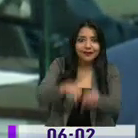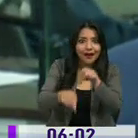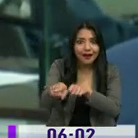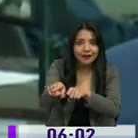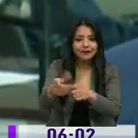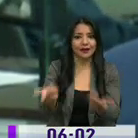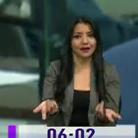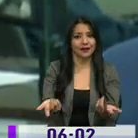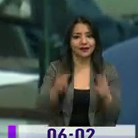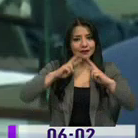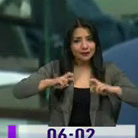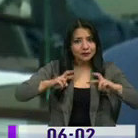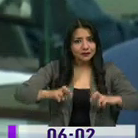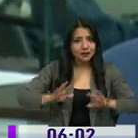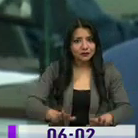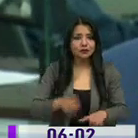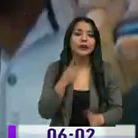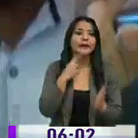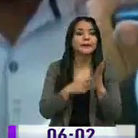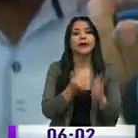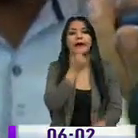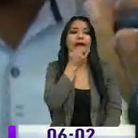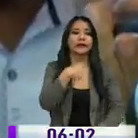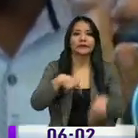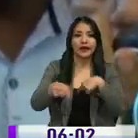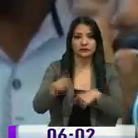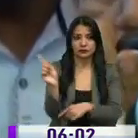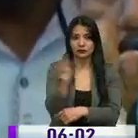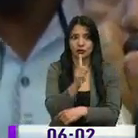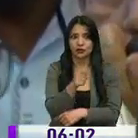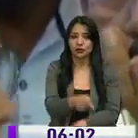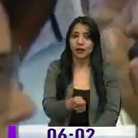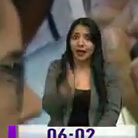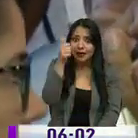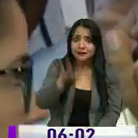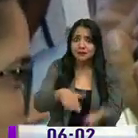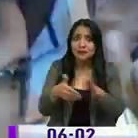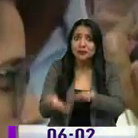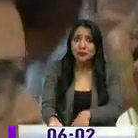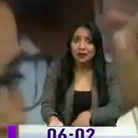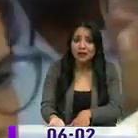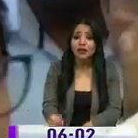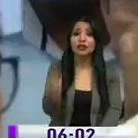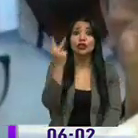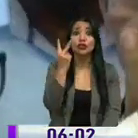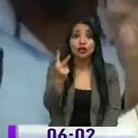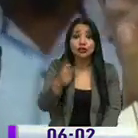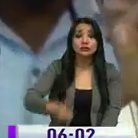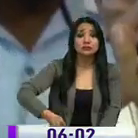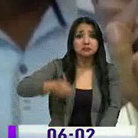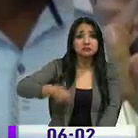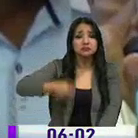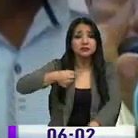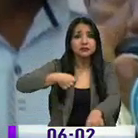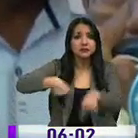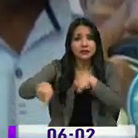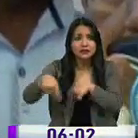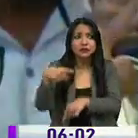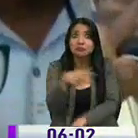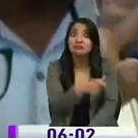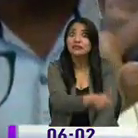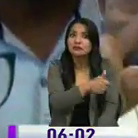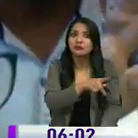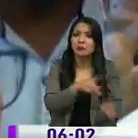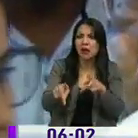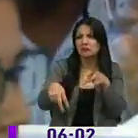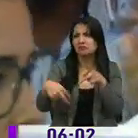investigado, no es una simple contravención de tránsito. Eso fue intento de asesinato contra dos agentes de tránsito y será así